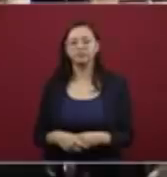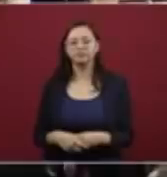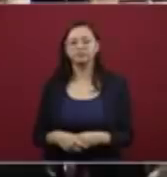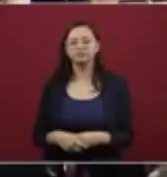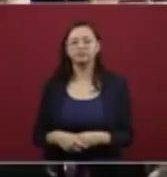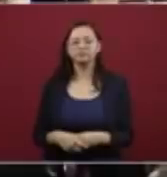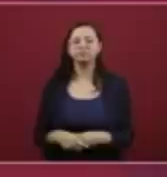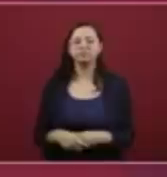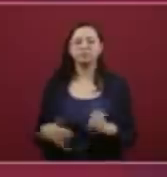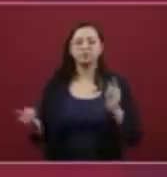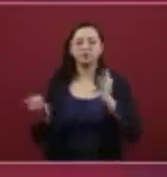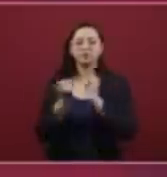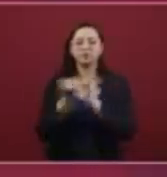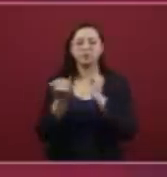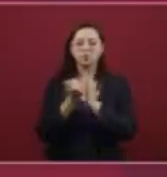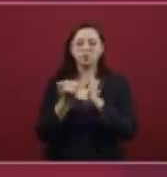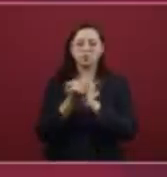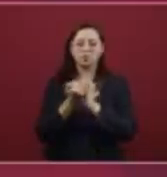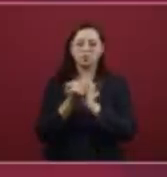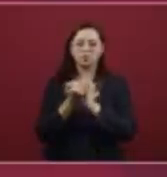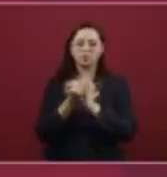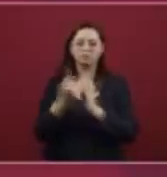jefes de Estado